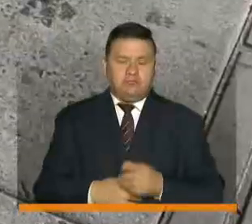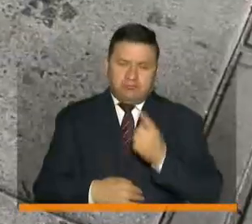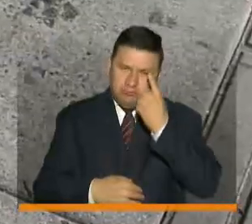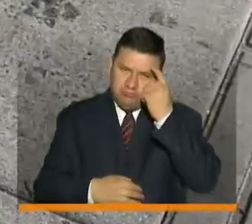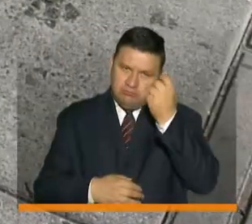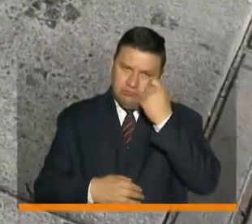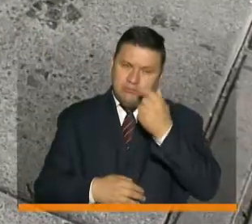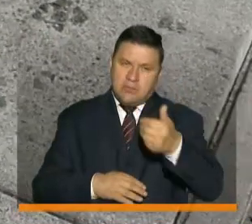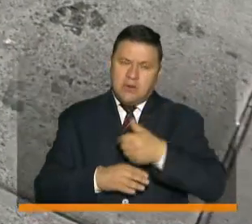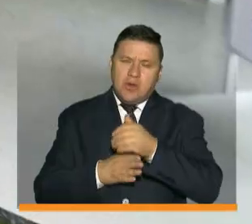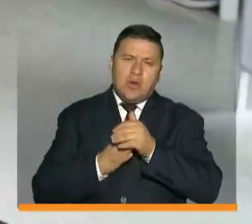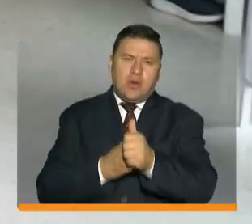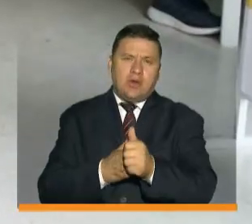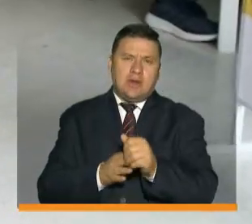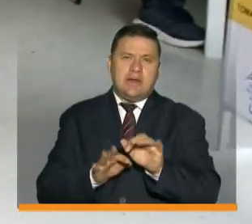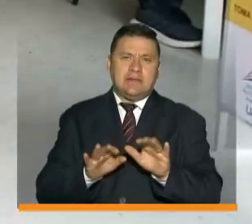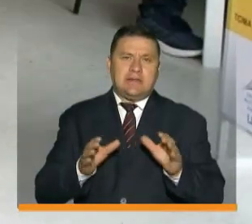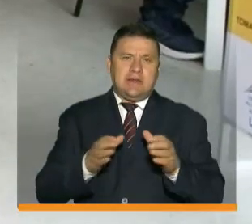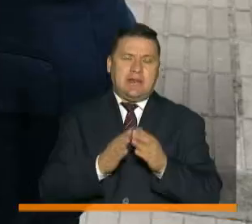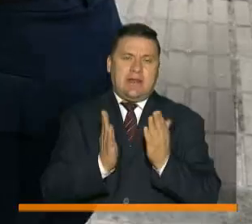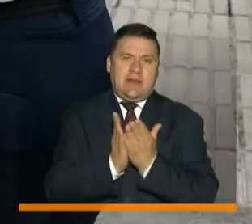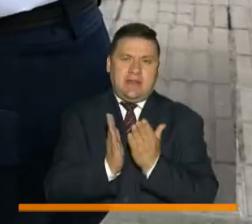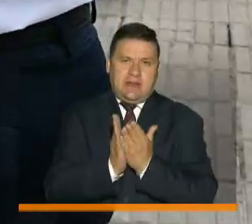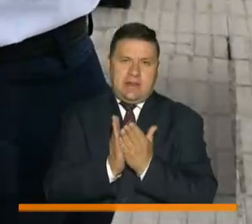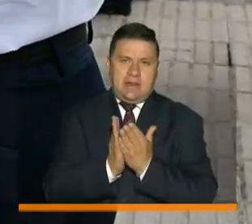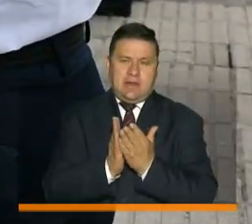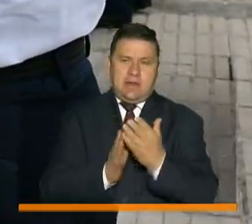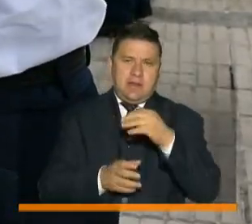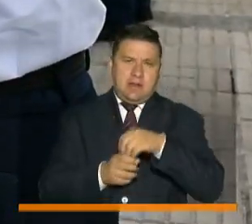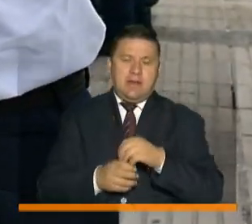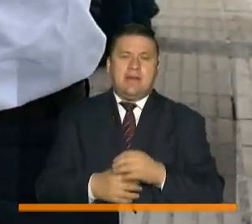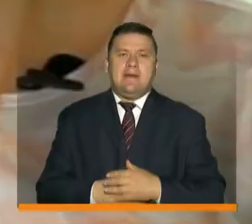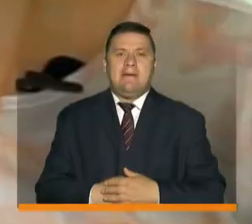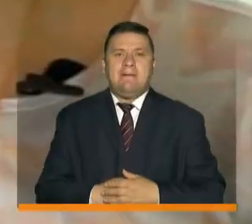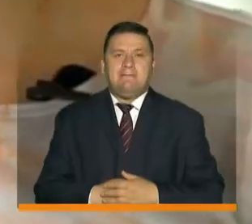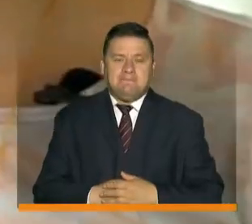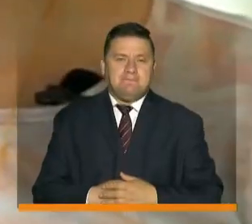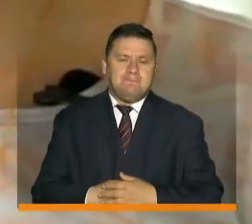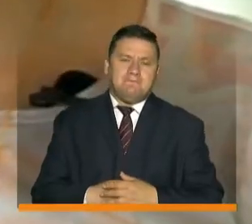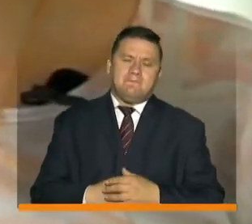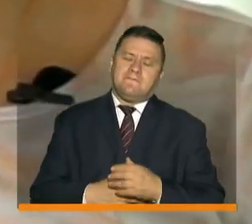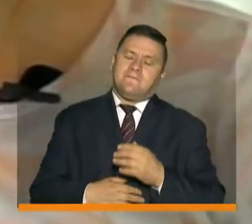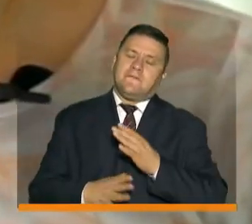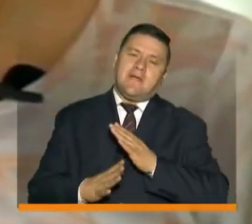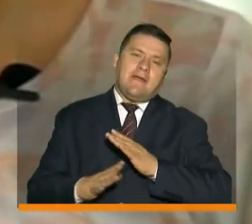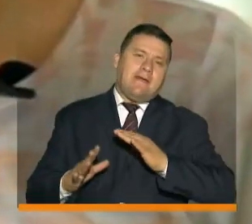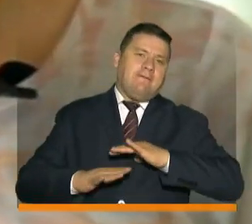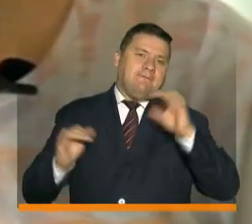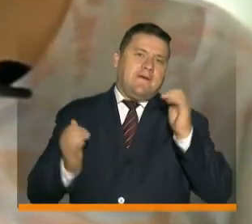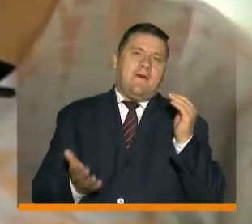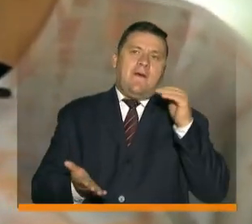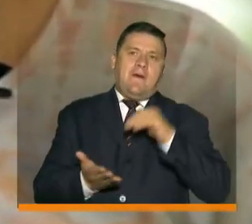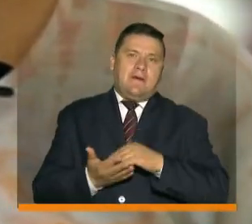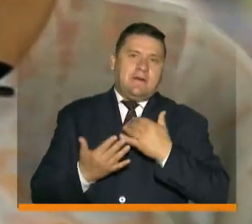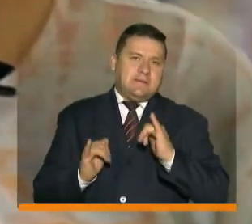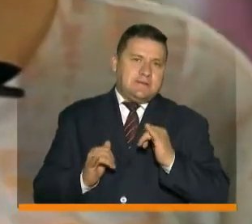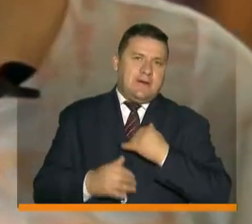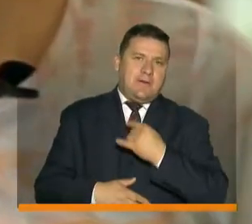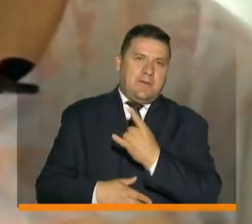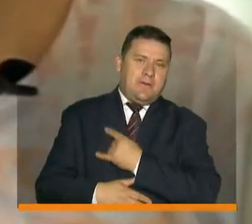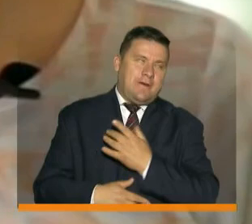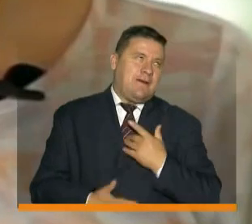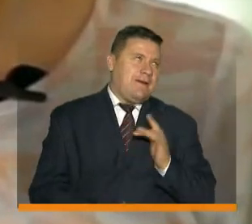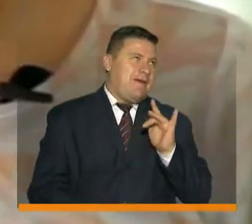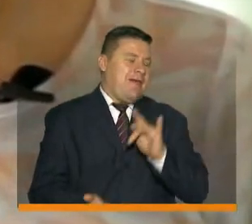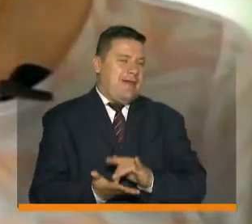teniendo en cuenta las orientaciones de las Secretarías de Educación y de las autoridades sanitarias. Estamos muy felices de haber regresado a nuestra universidad